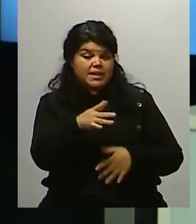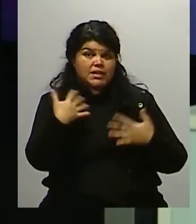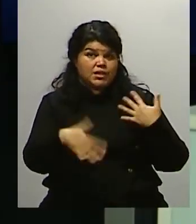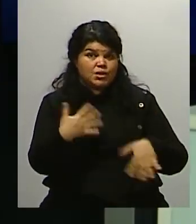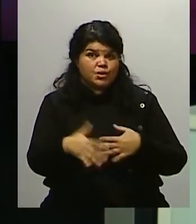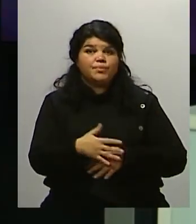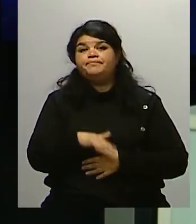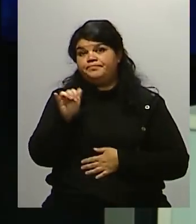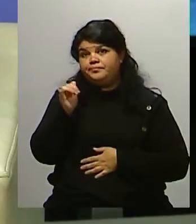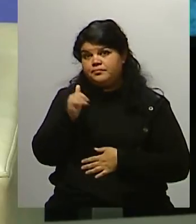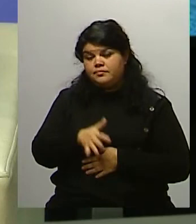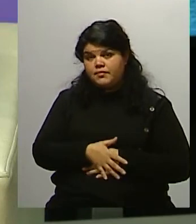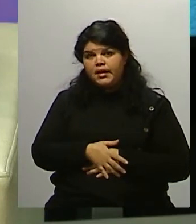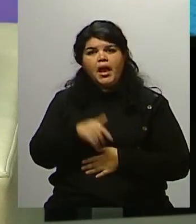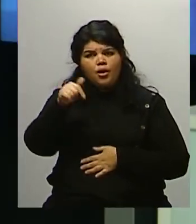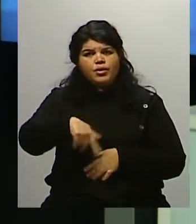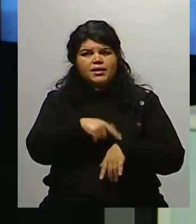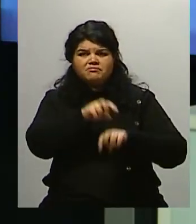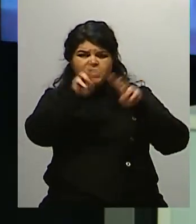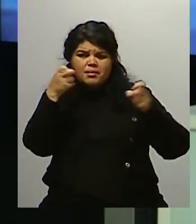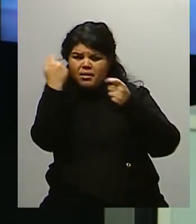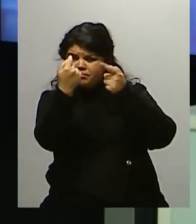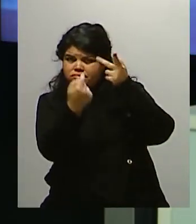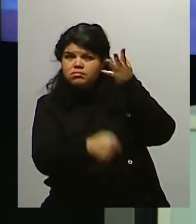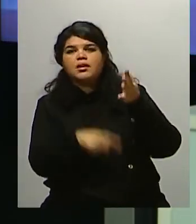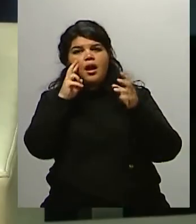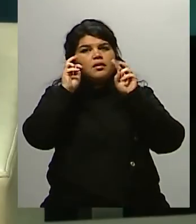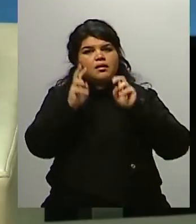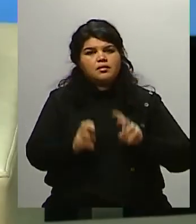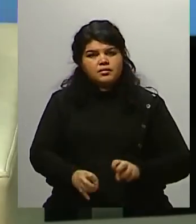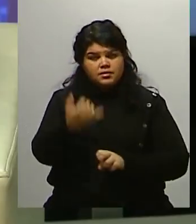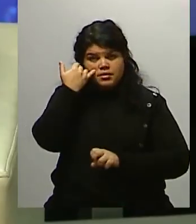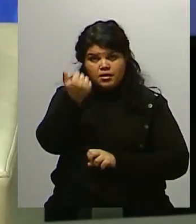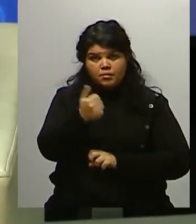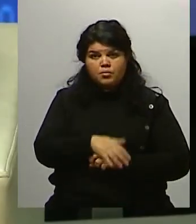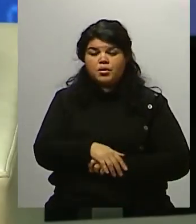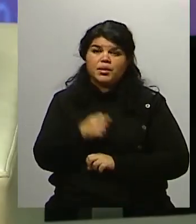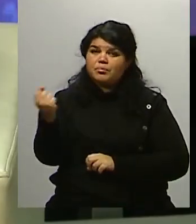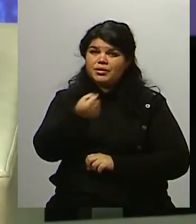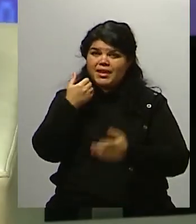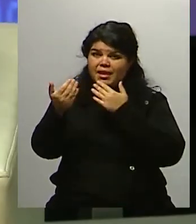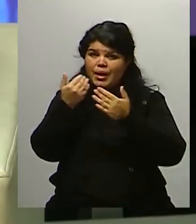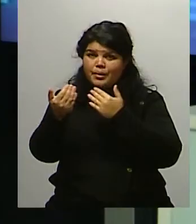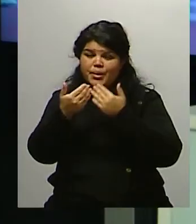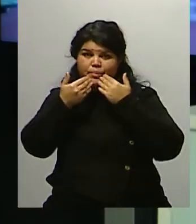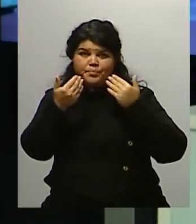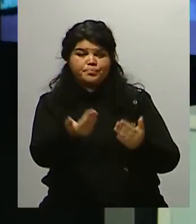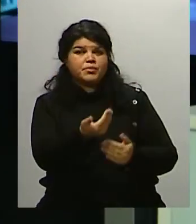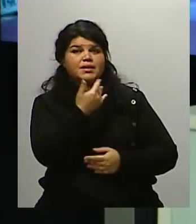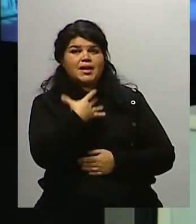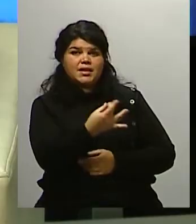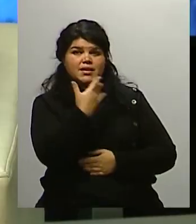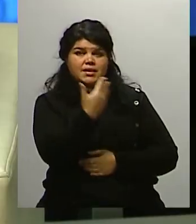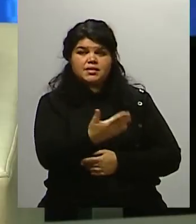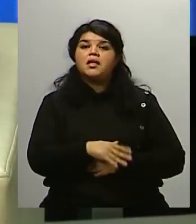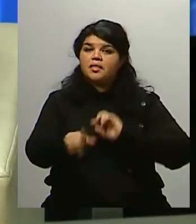todos los temas posibles. Nos quedan seguramente muchos en el tintero, pero realmente ha sido un placer conocerte y hablar con vos. Igualmente, muchas gracias por la invitación. Bueno, será hasta la próxima.